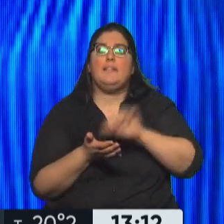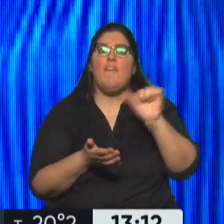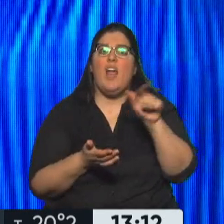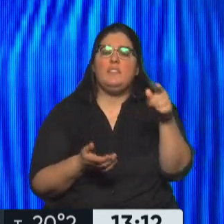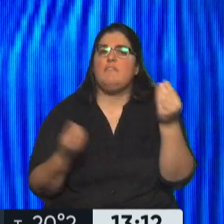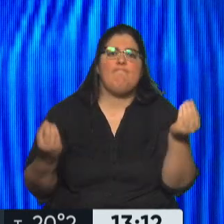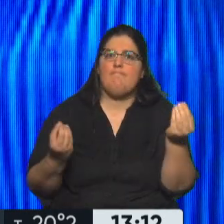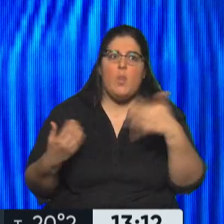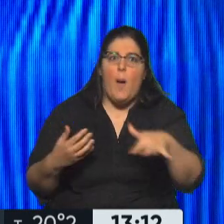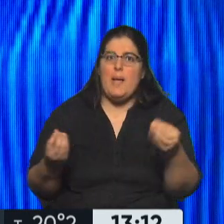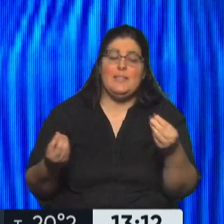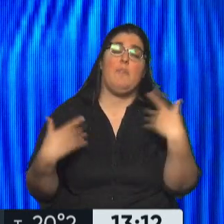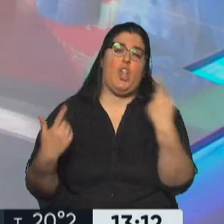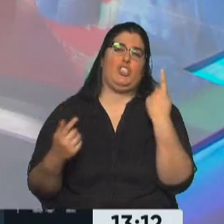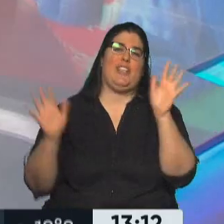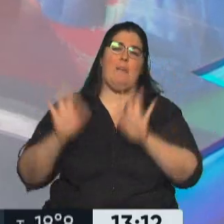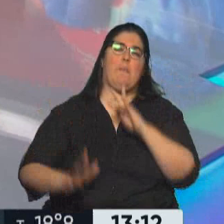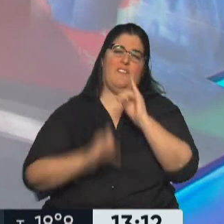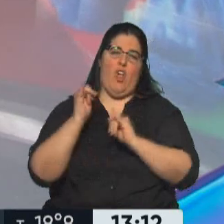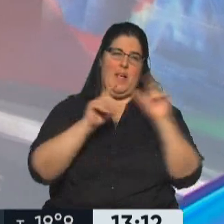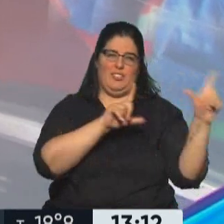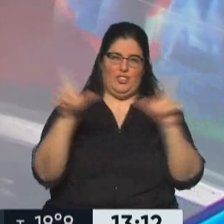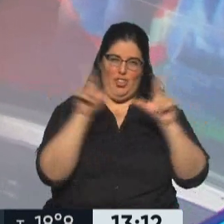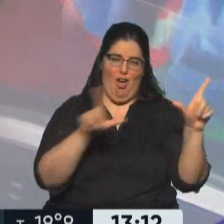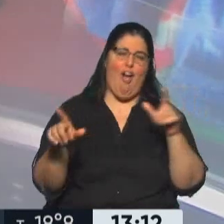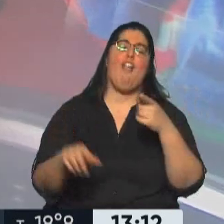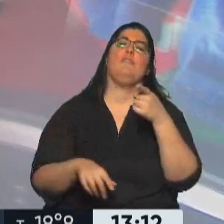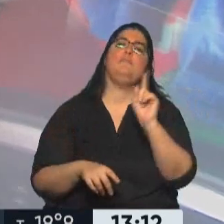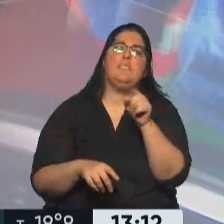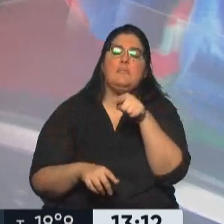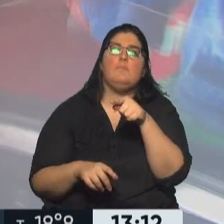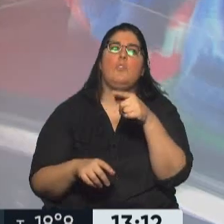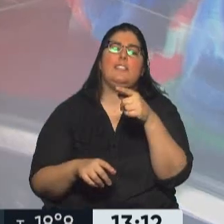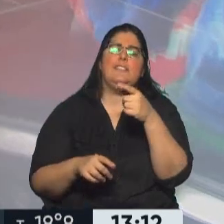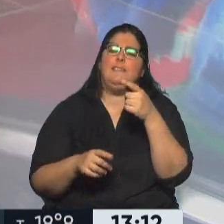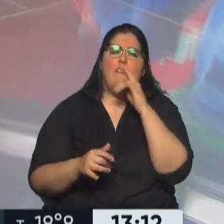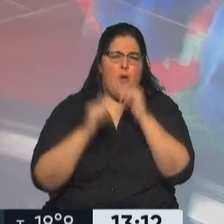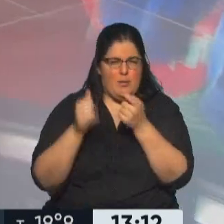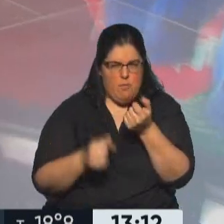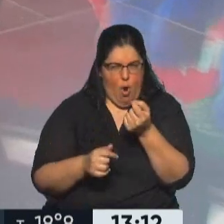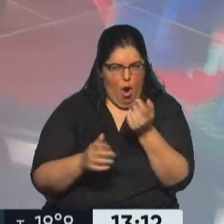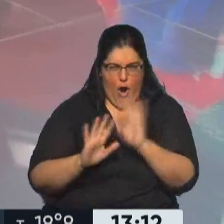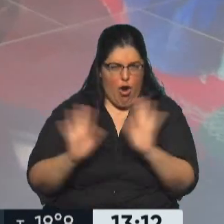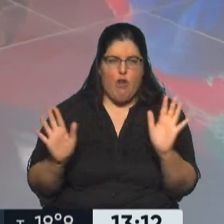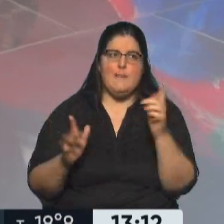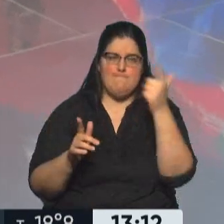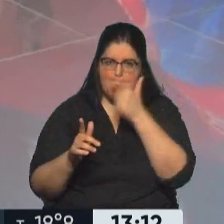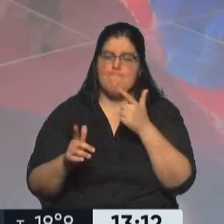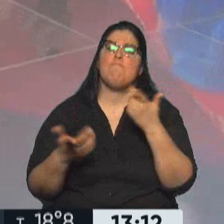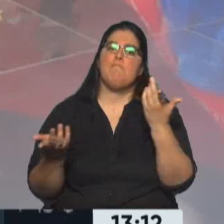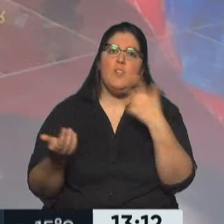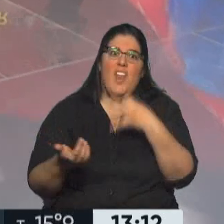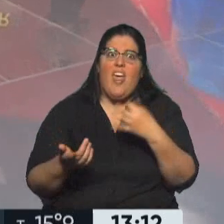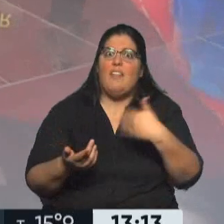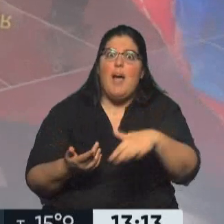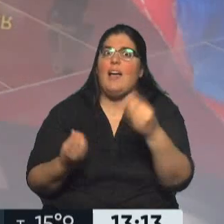es por eso que armamos esta información acá que vamos a desplegar, sobre todo porque hay poca información acerca de lo que va a pasar efectivamente.